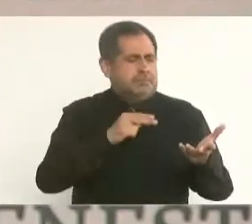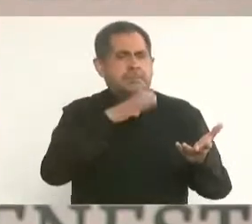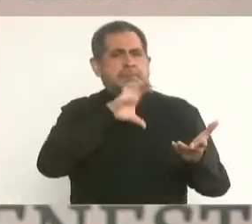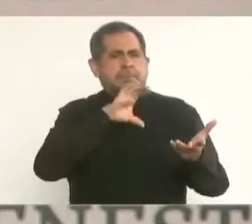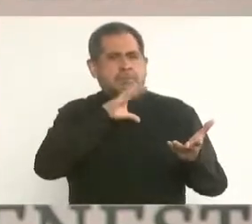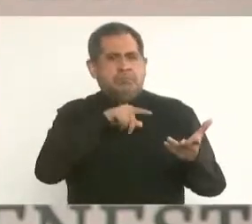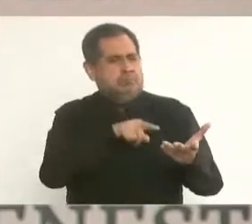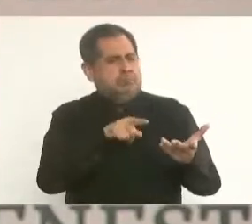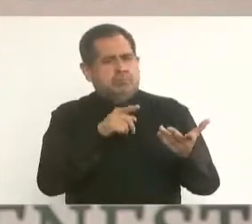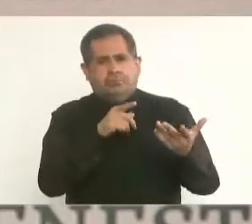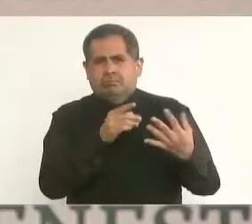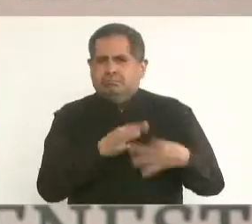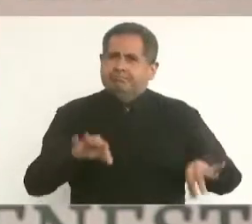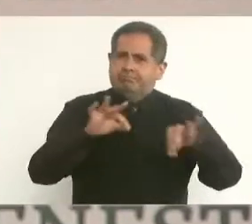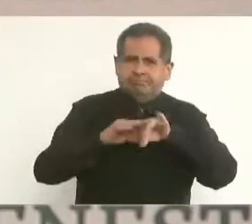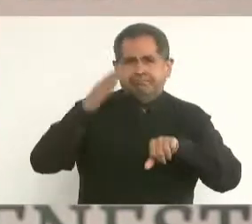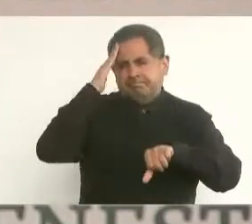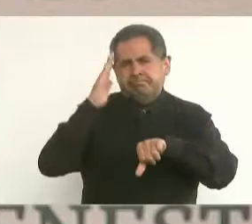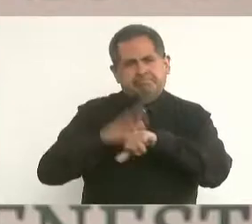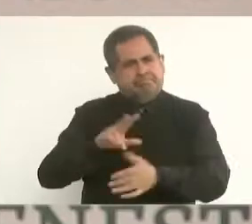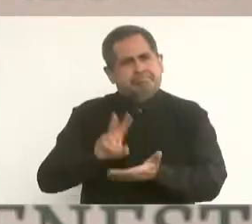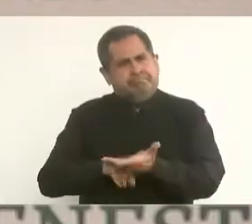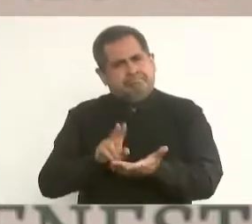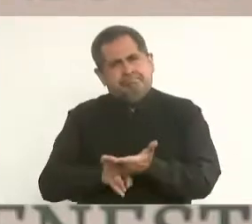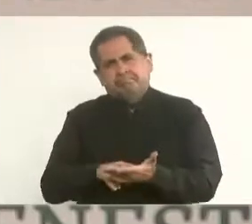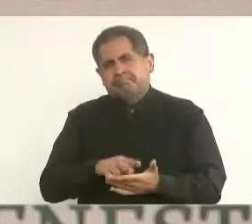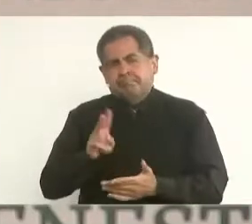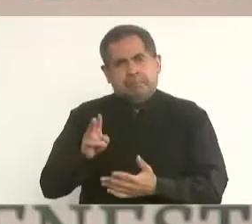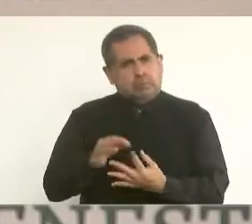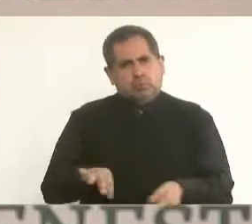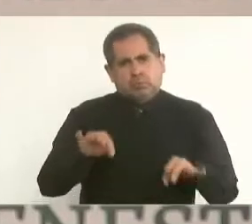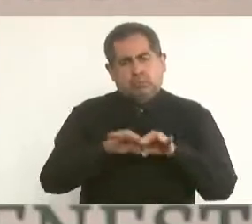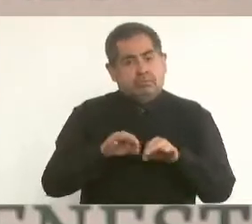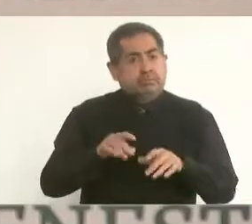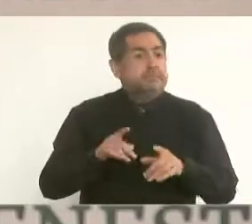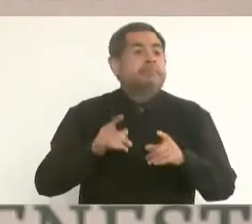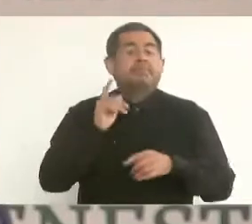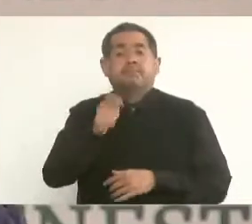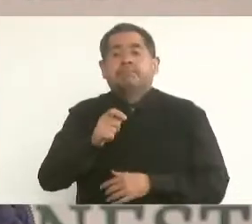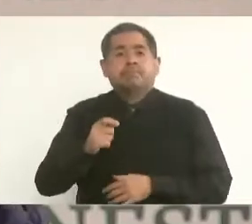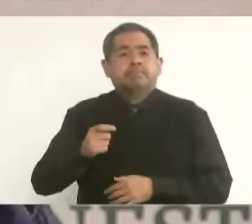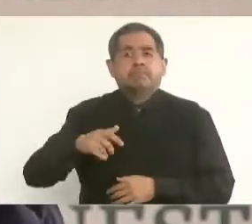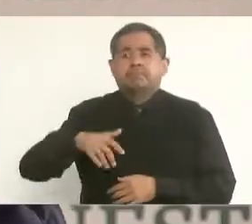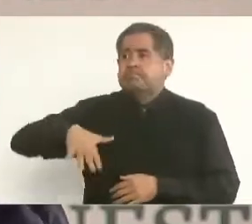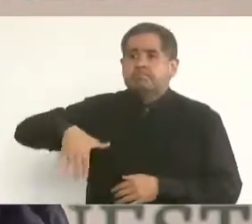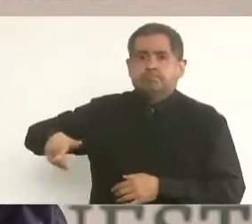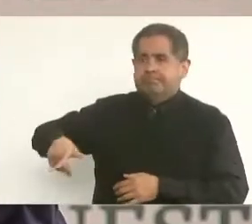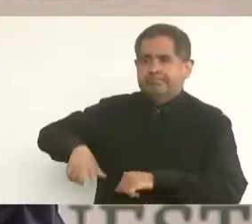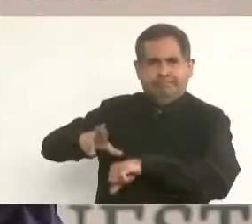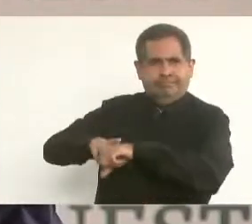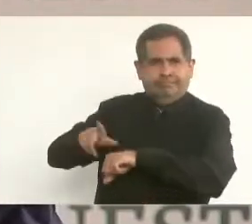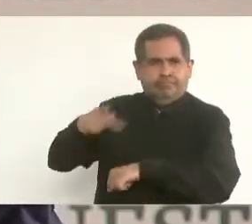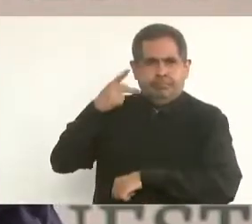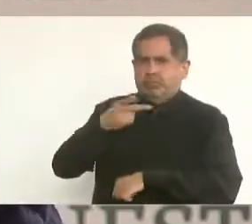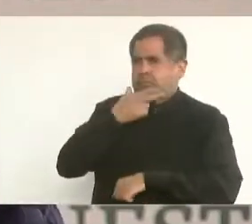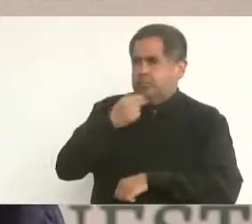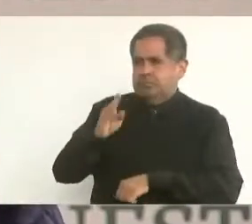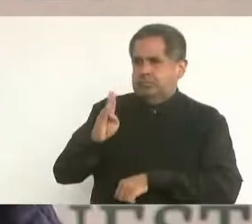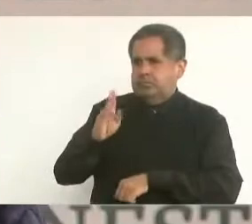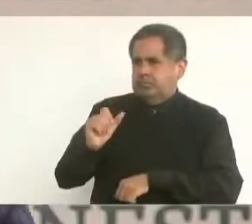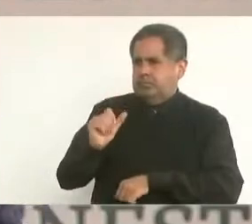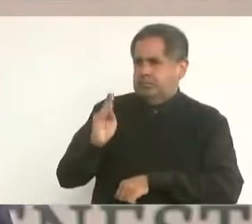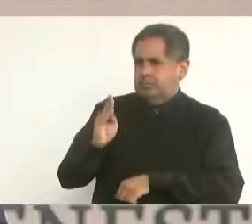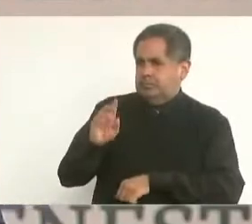muy importante, porque, como lo mencionó el gobernador de Puebla, Miguel